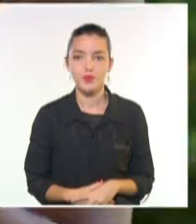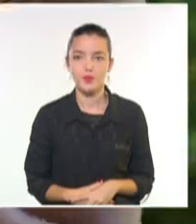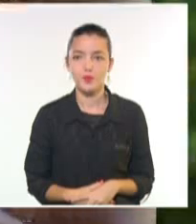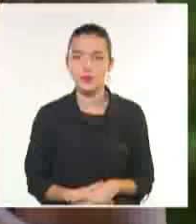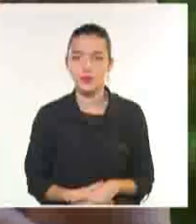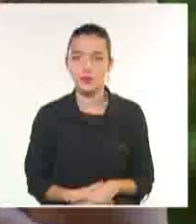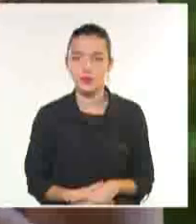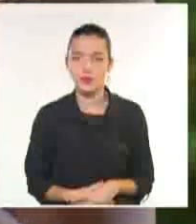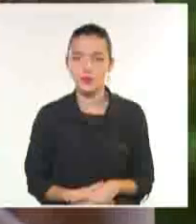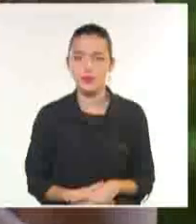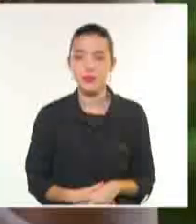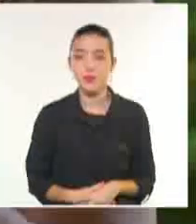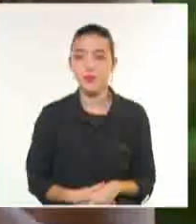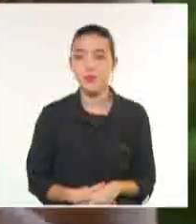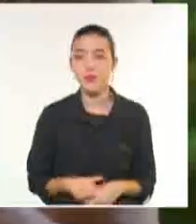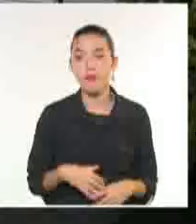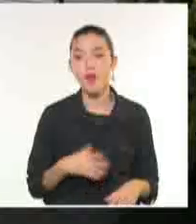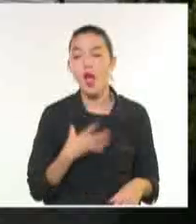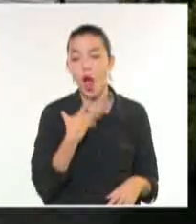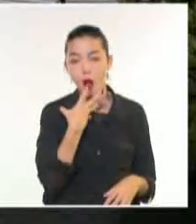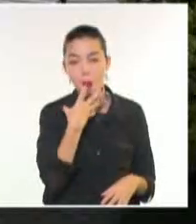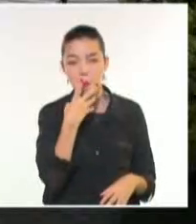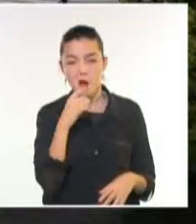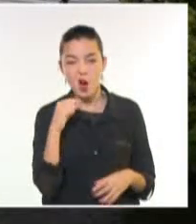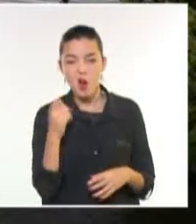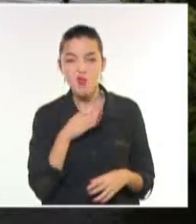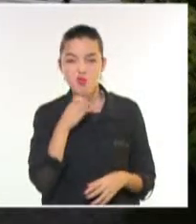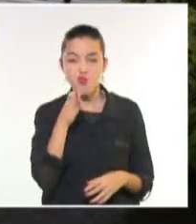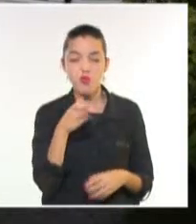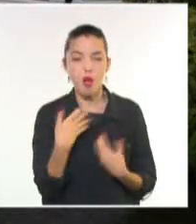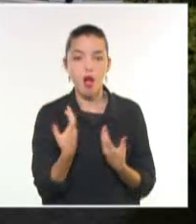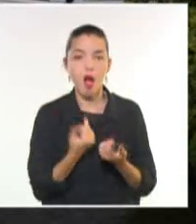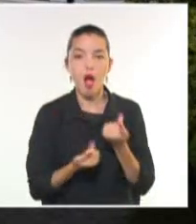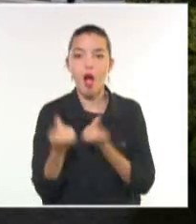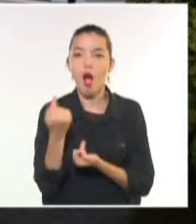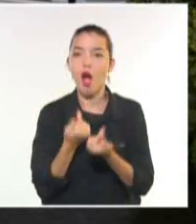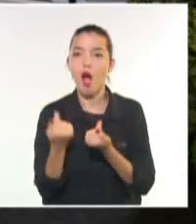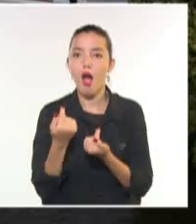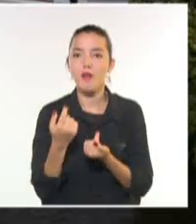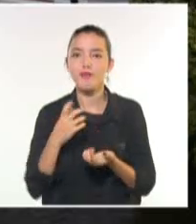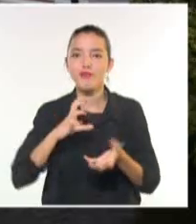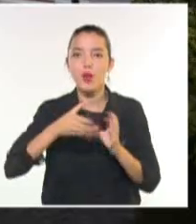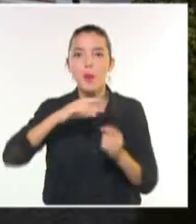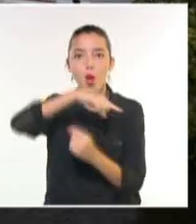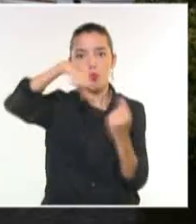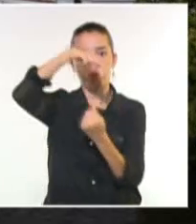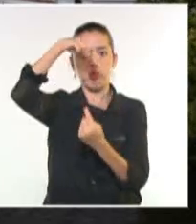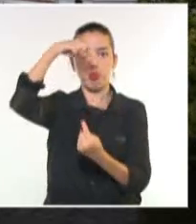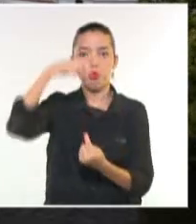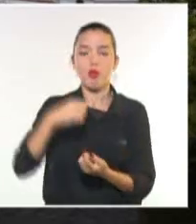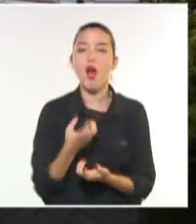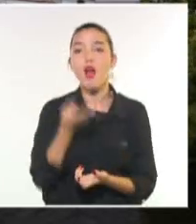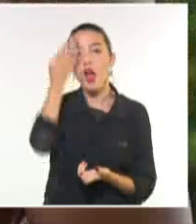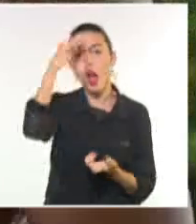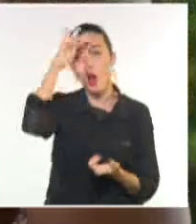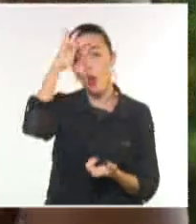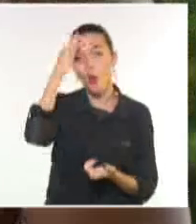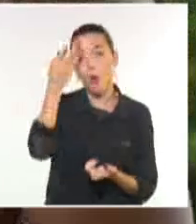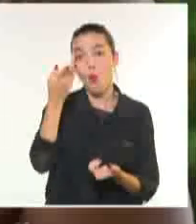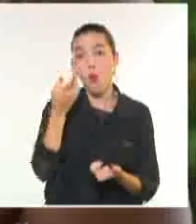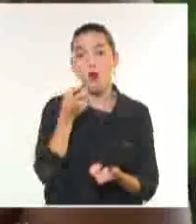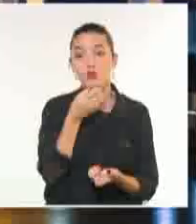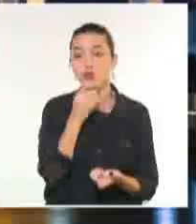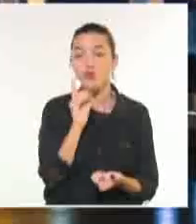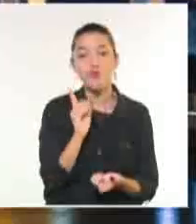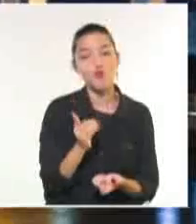Y sí, lo que me gustaría hacer en un futuro es algo más complejo como un tornado, aunque en Cuba no es muy común, pero me gustaría poder hacer